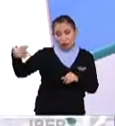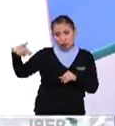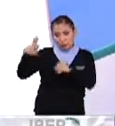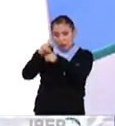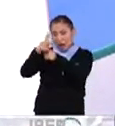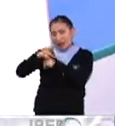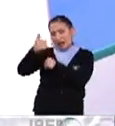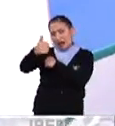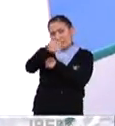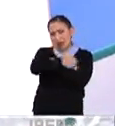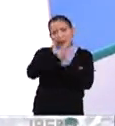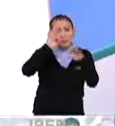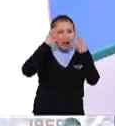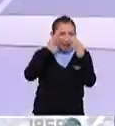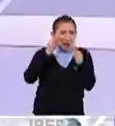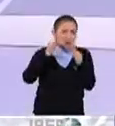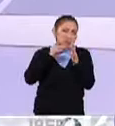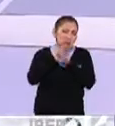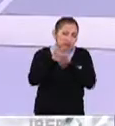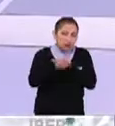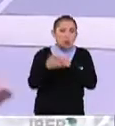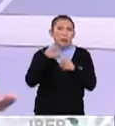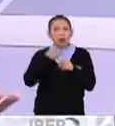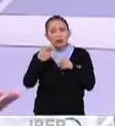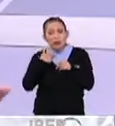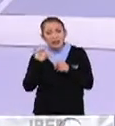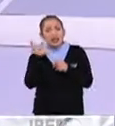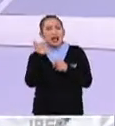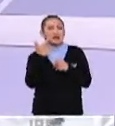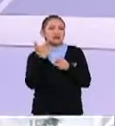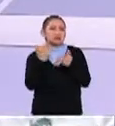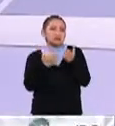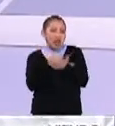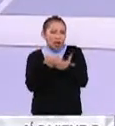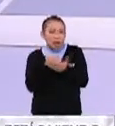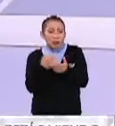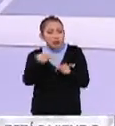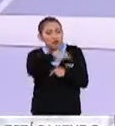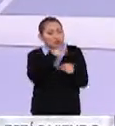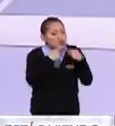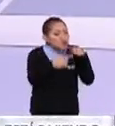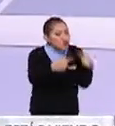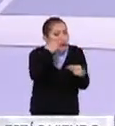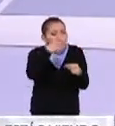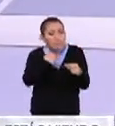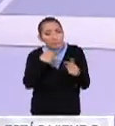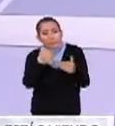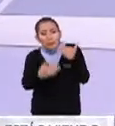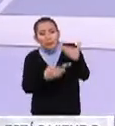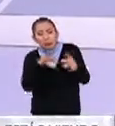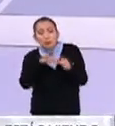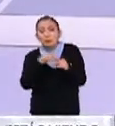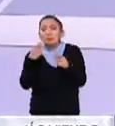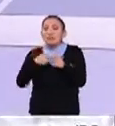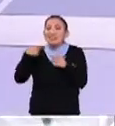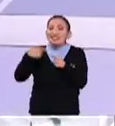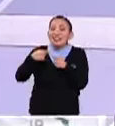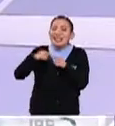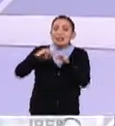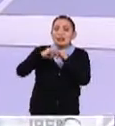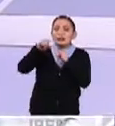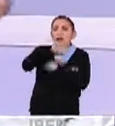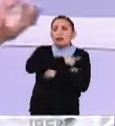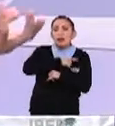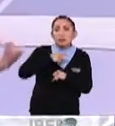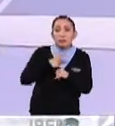país, no solo las migratorias, sino las económicas, las políticas, las sociales? ¿Qué tanto se ha avanzado en ello? ¿Quiénes son las instituciones que